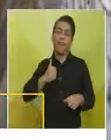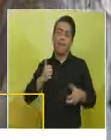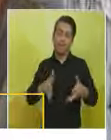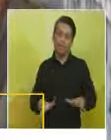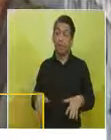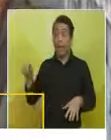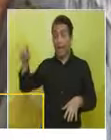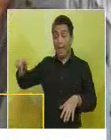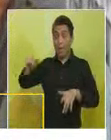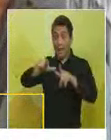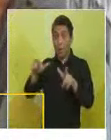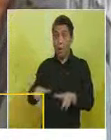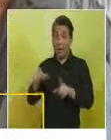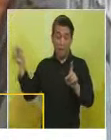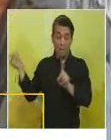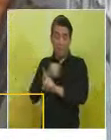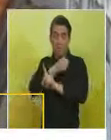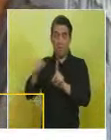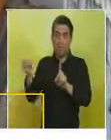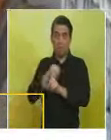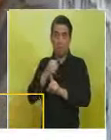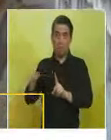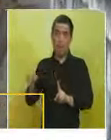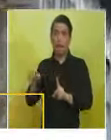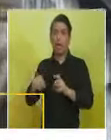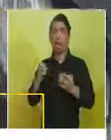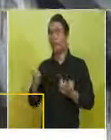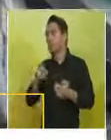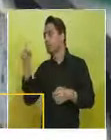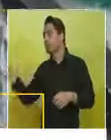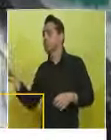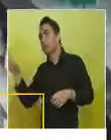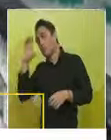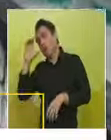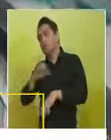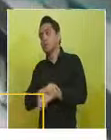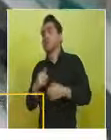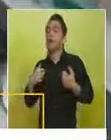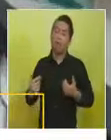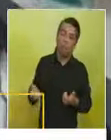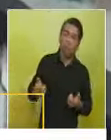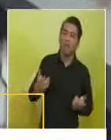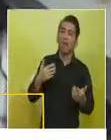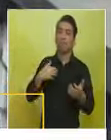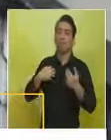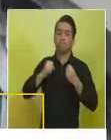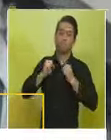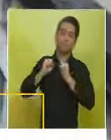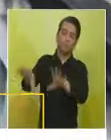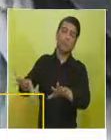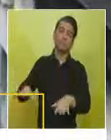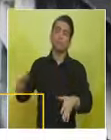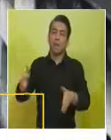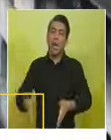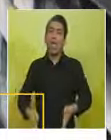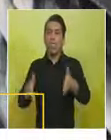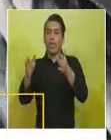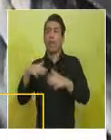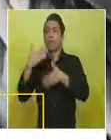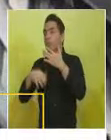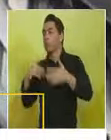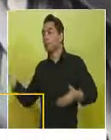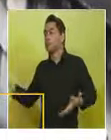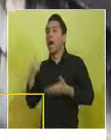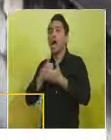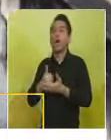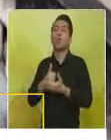en repetidas ocasiones, por lo que al quedar inconsciente fue expulsado a la vía pública, a donde llegaron socorristas para atenderlo